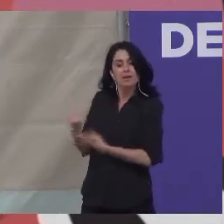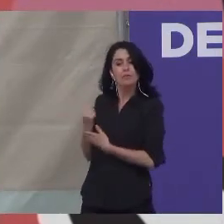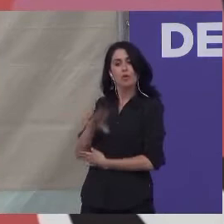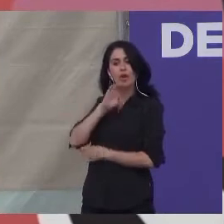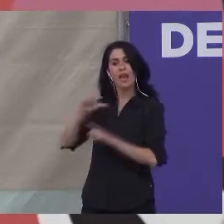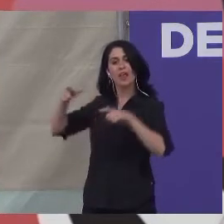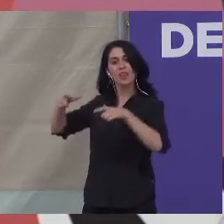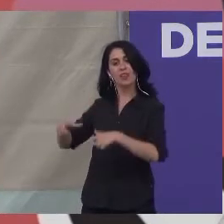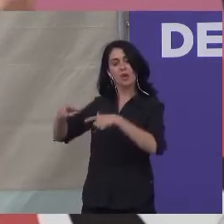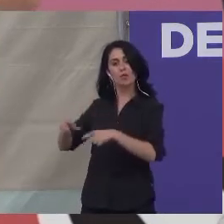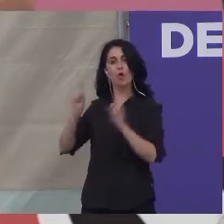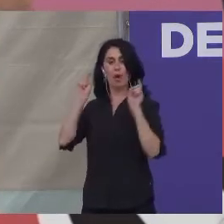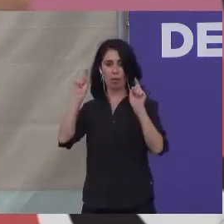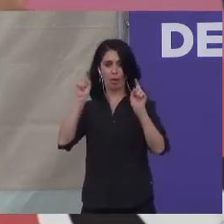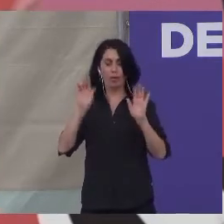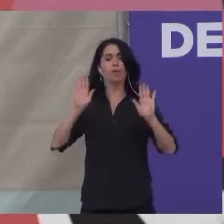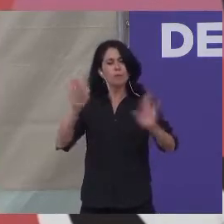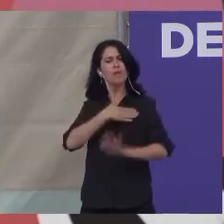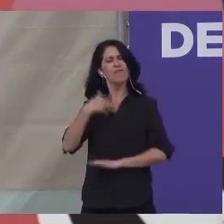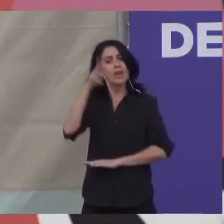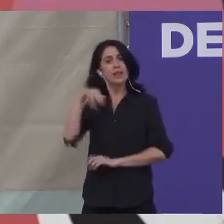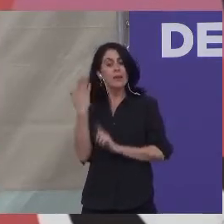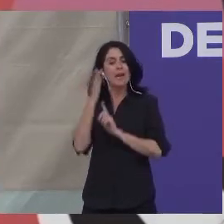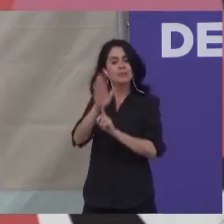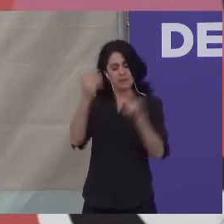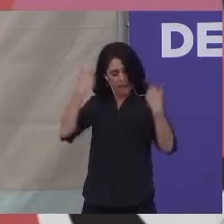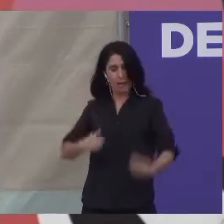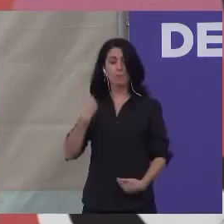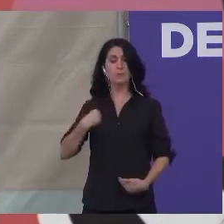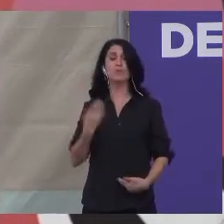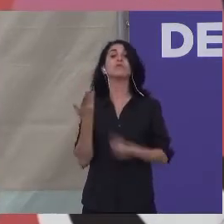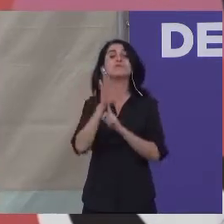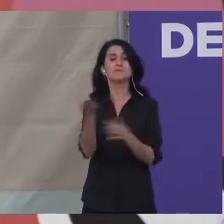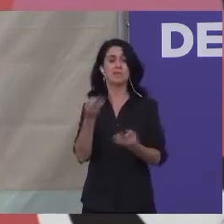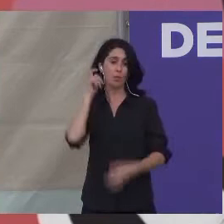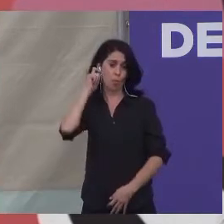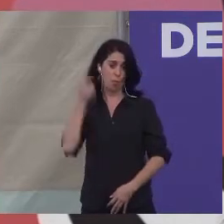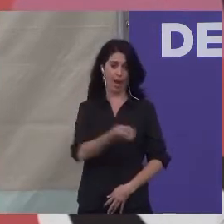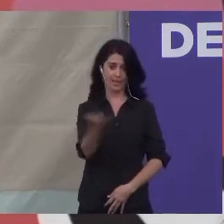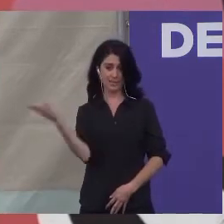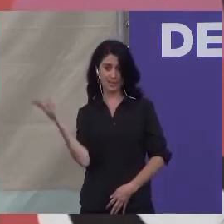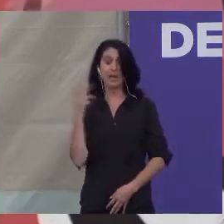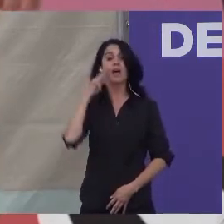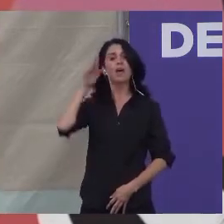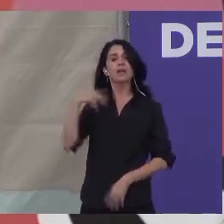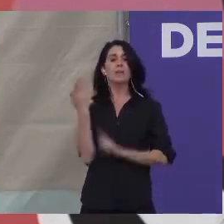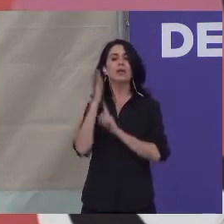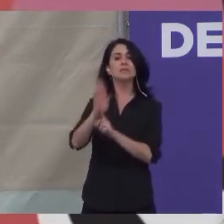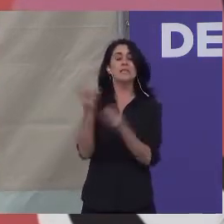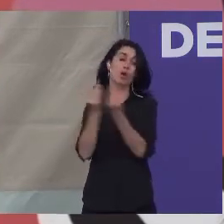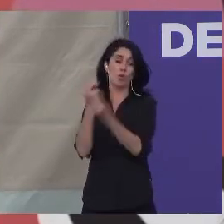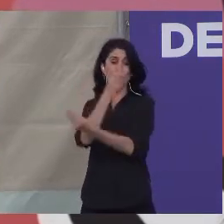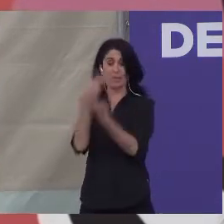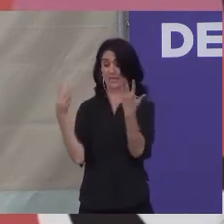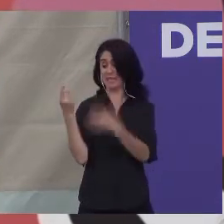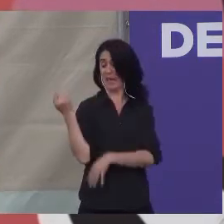de Educación, pero quiero representar también lo que represento yo, a las mujeres. Represento también a la número 37, aquella a la que se han cargado